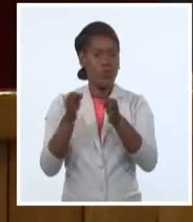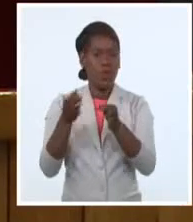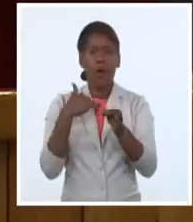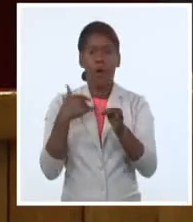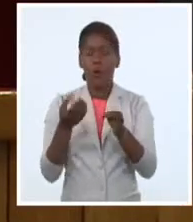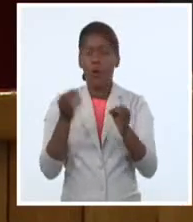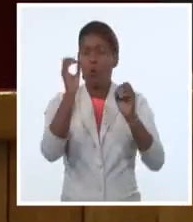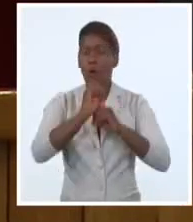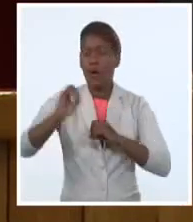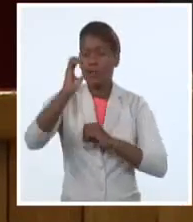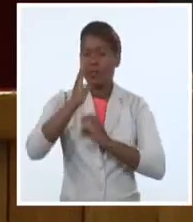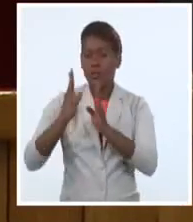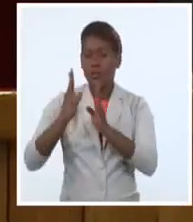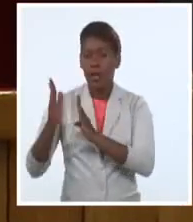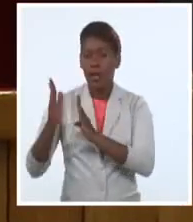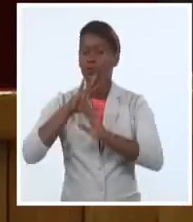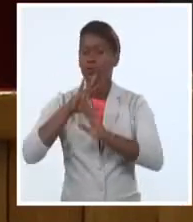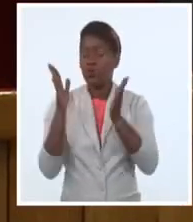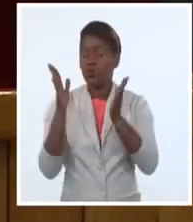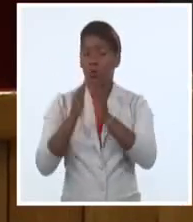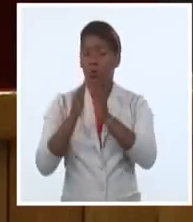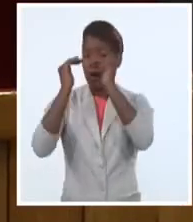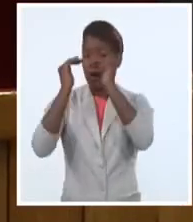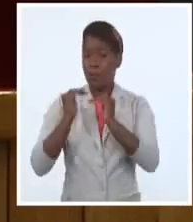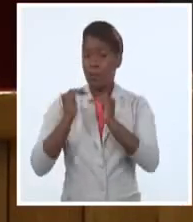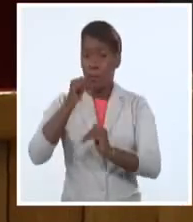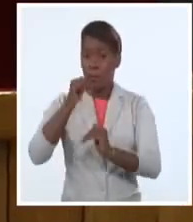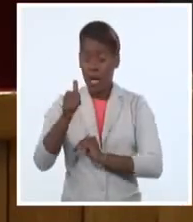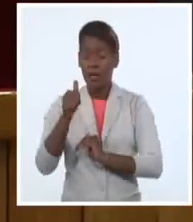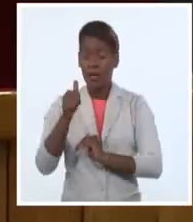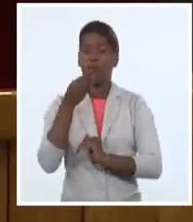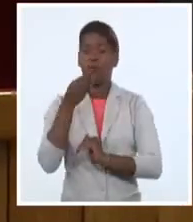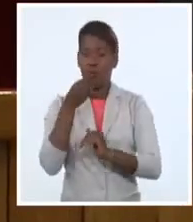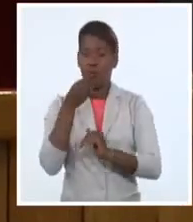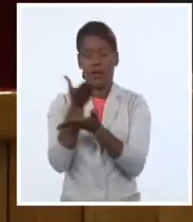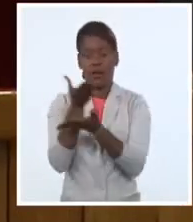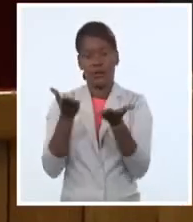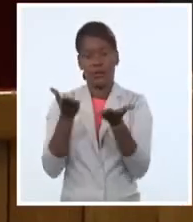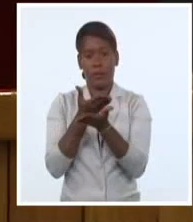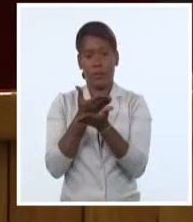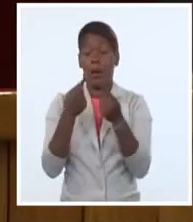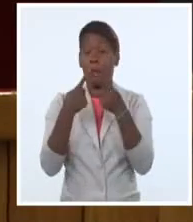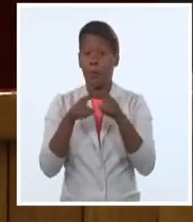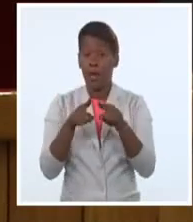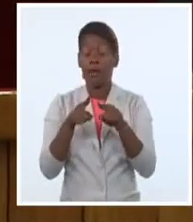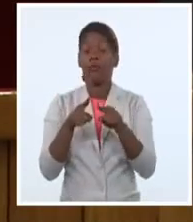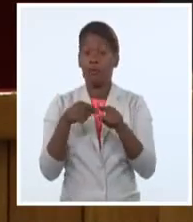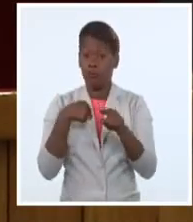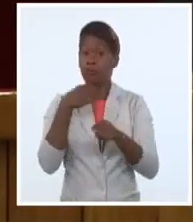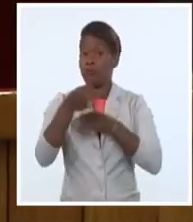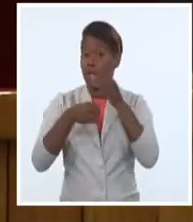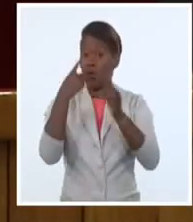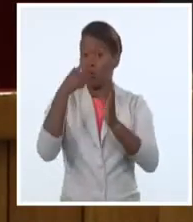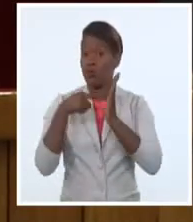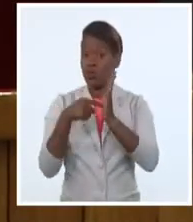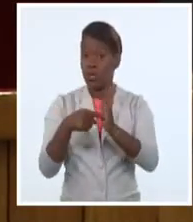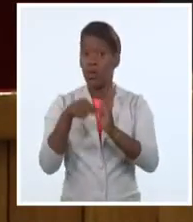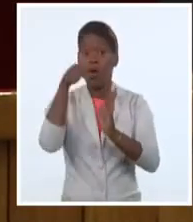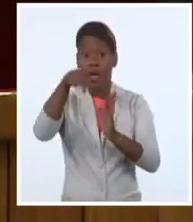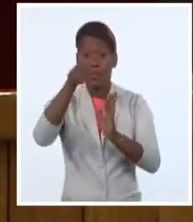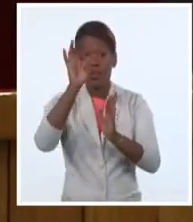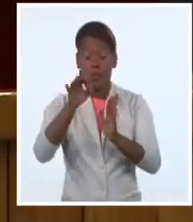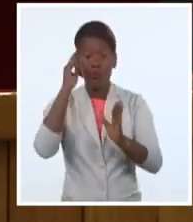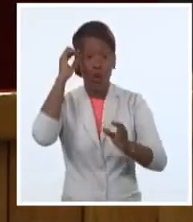y procedimientos. Pero apunto también que es importante que estos análisis se realicen en todos los espacios